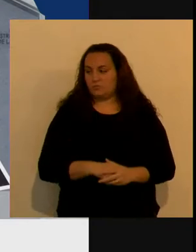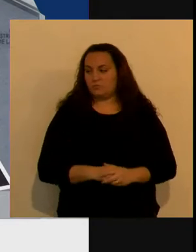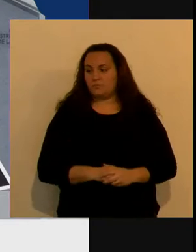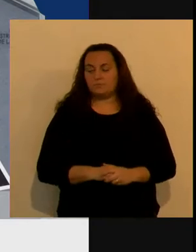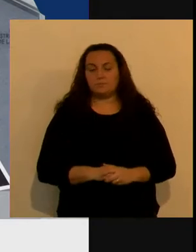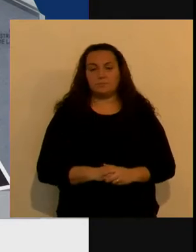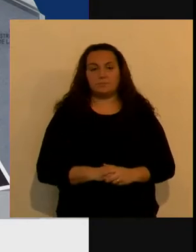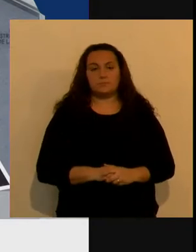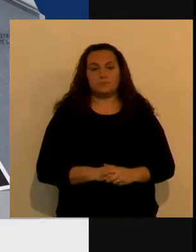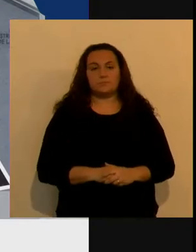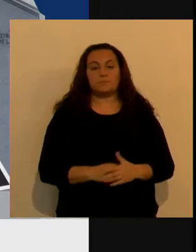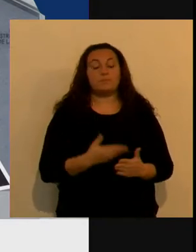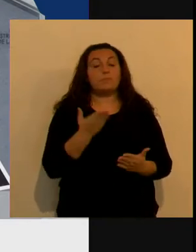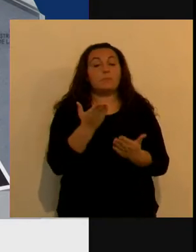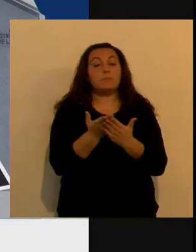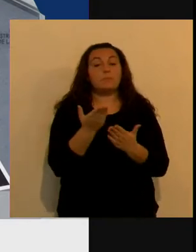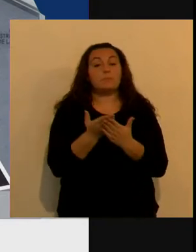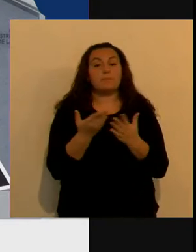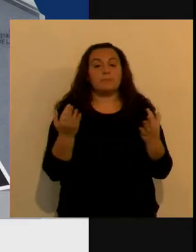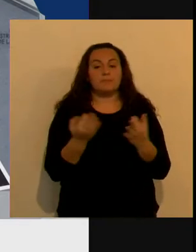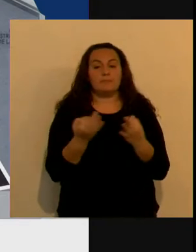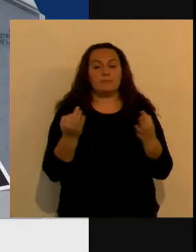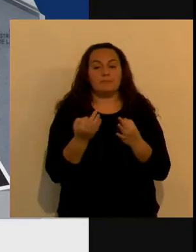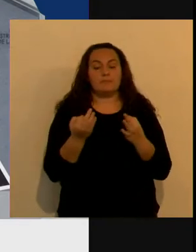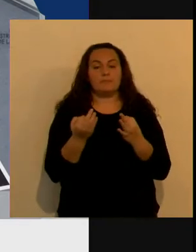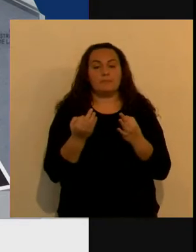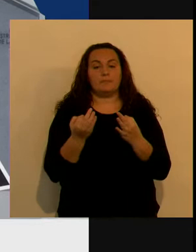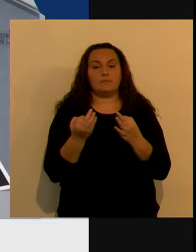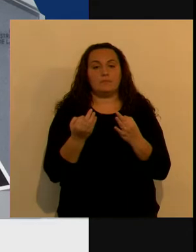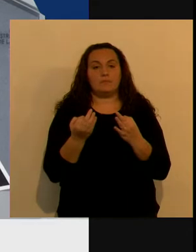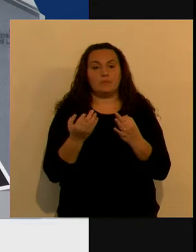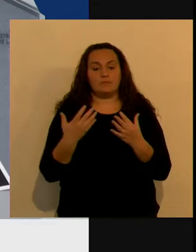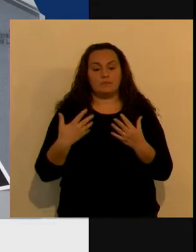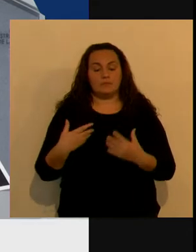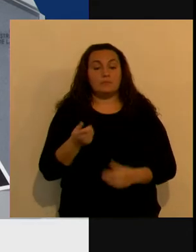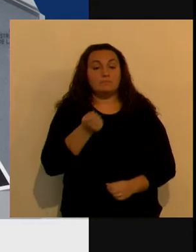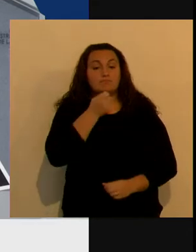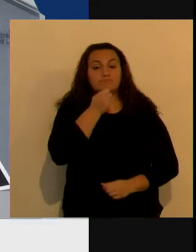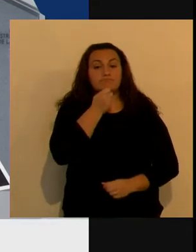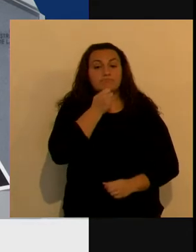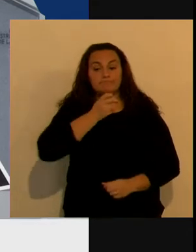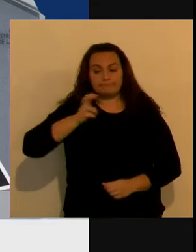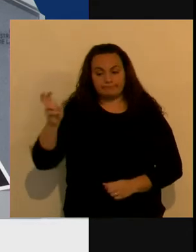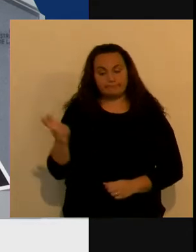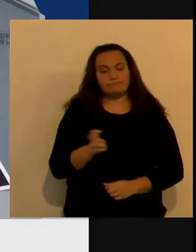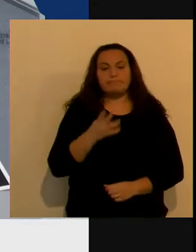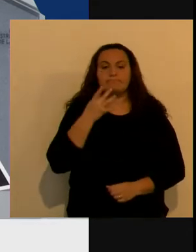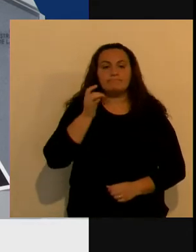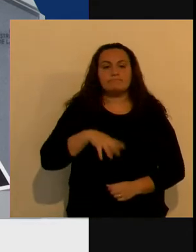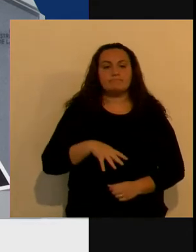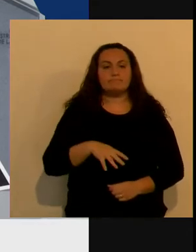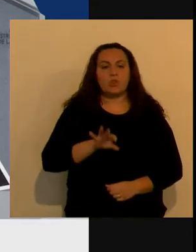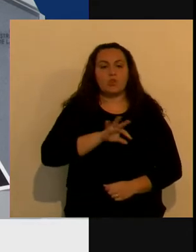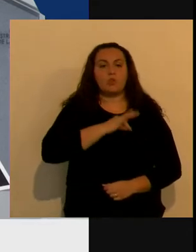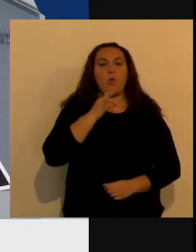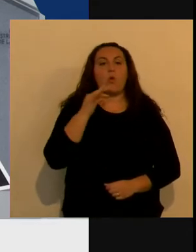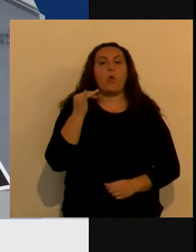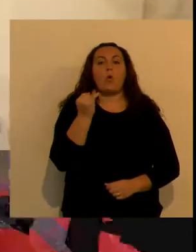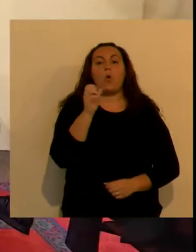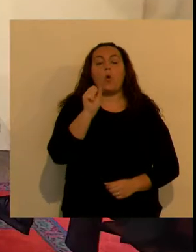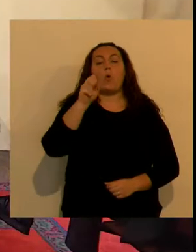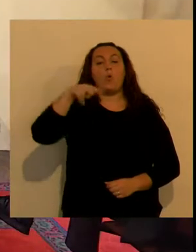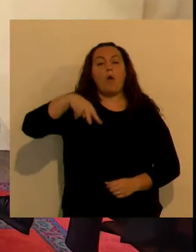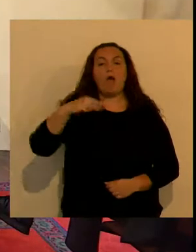Solicito la presencia en micrófono de don Juan José Cabrera